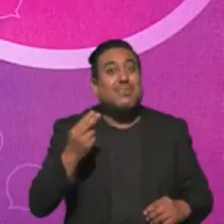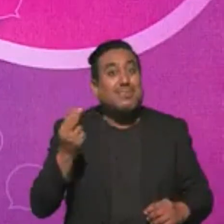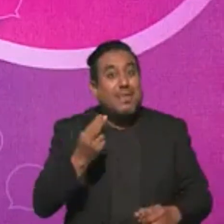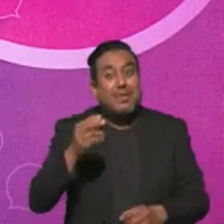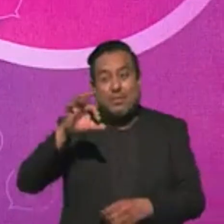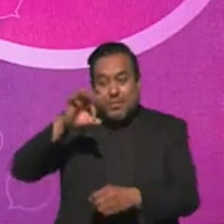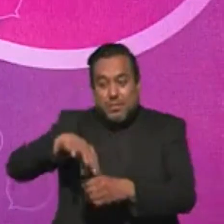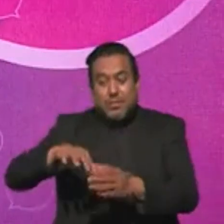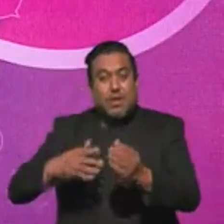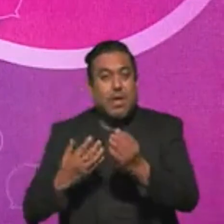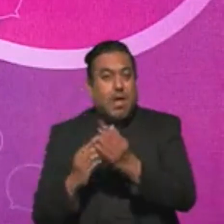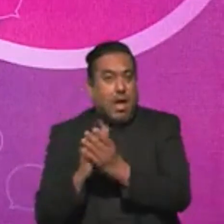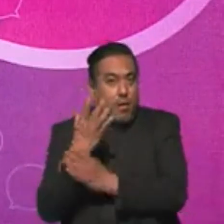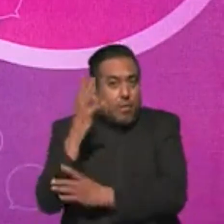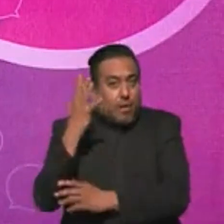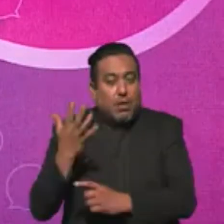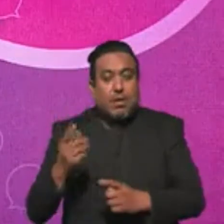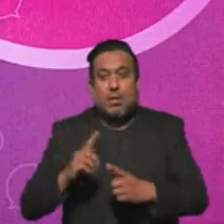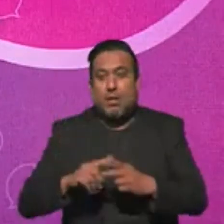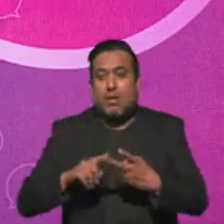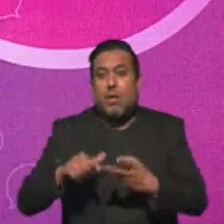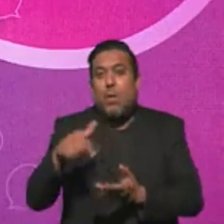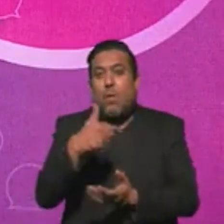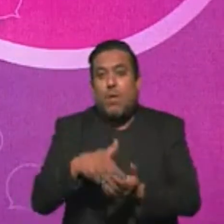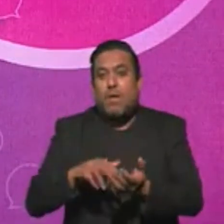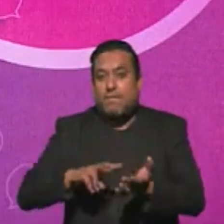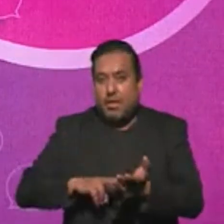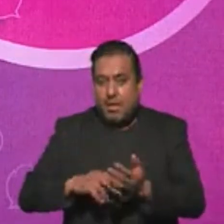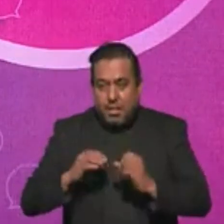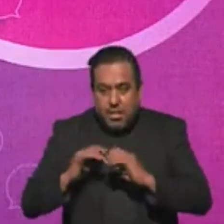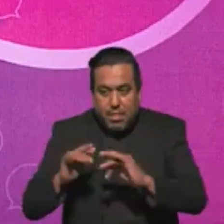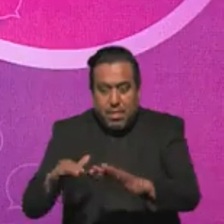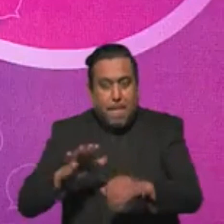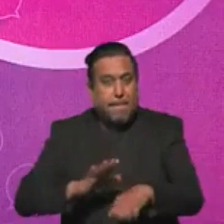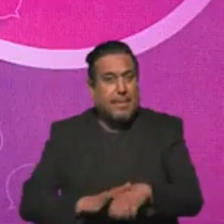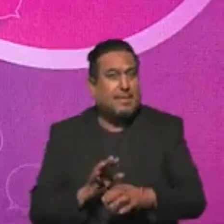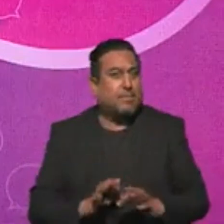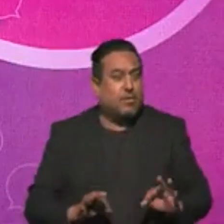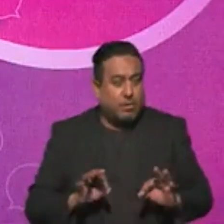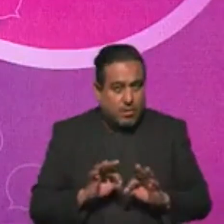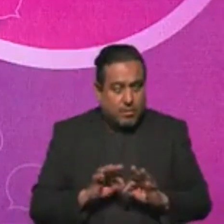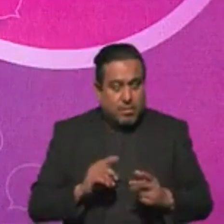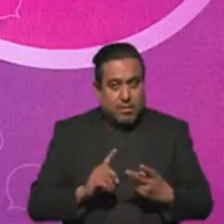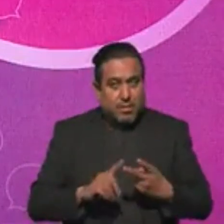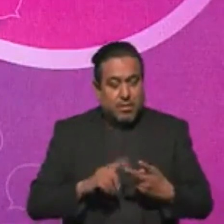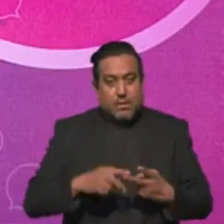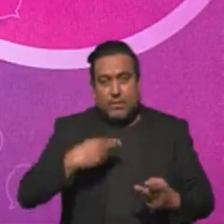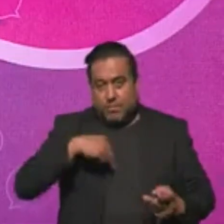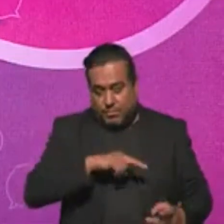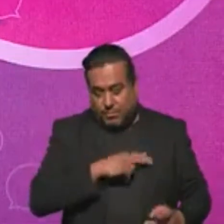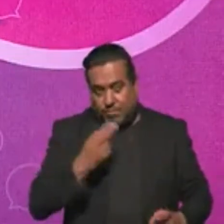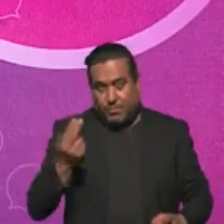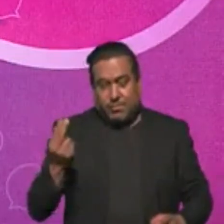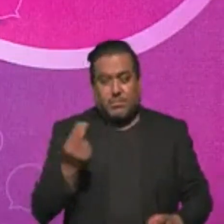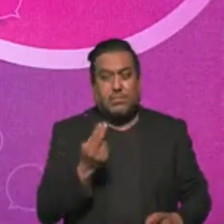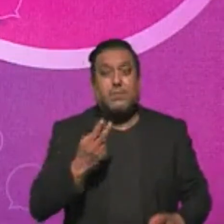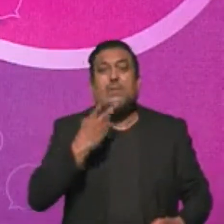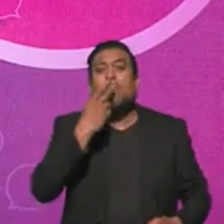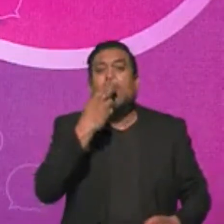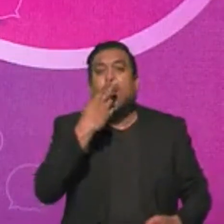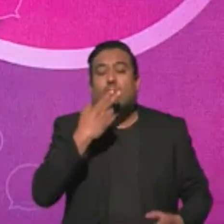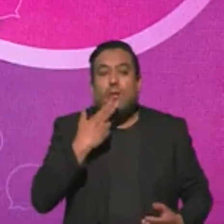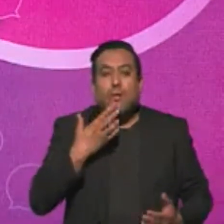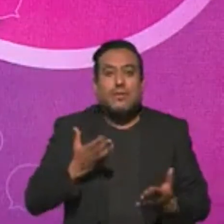y incrementar nuestros espacios verdes y más importante vamos a apostarle a mejorar nuestros